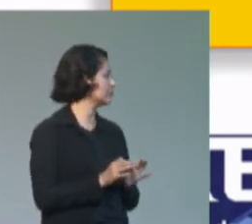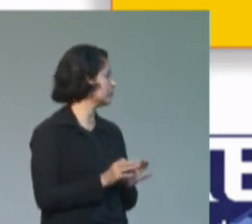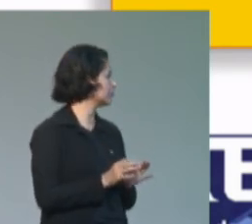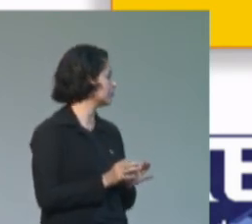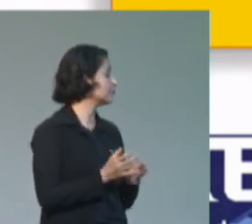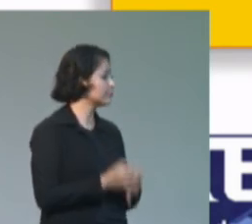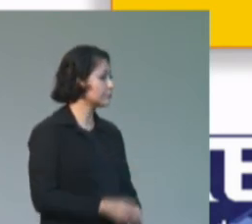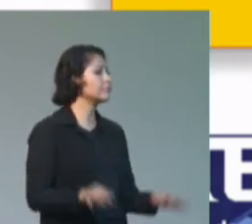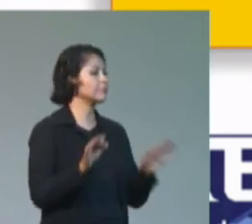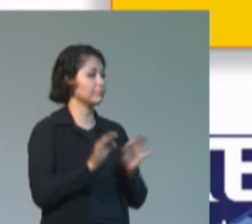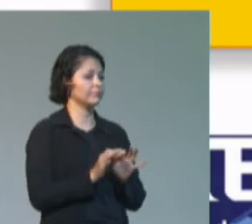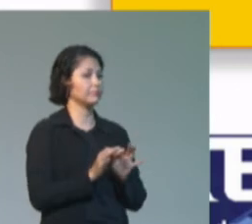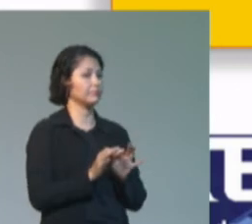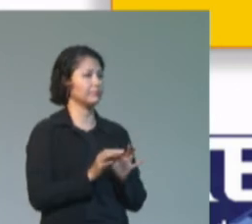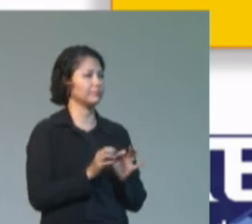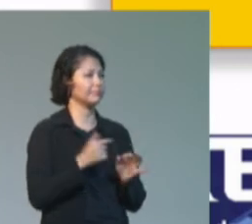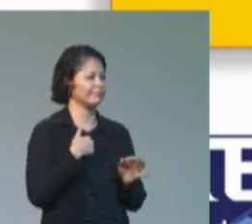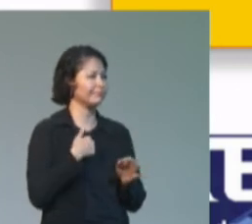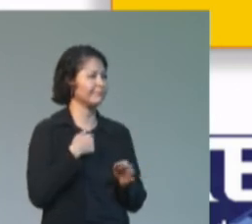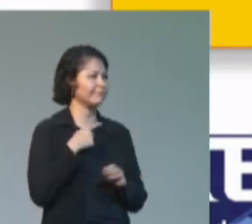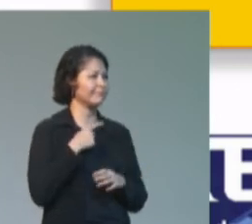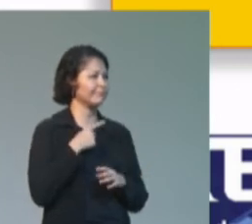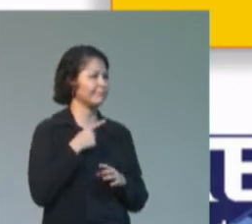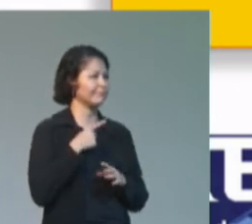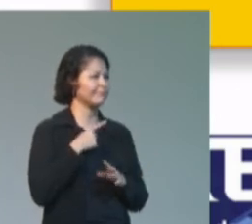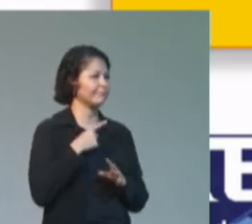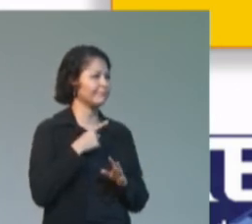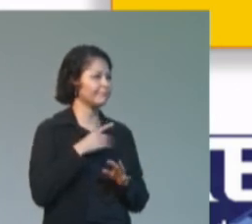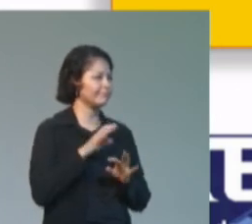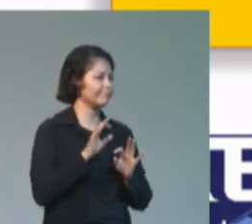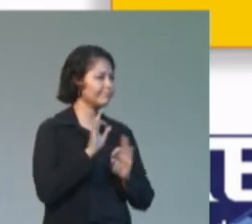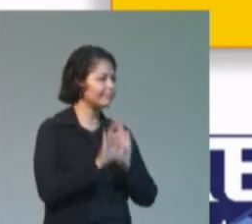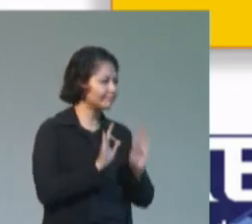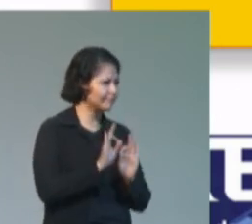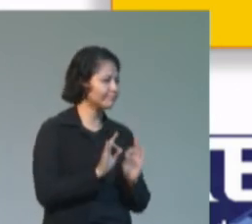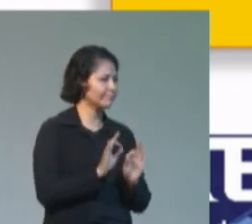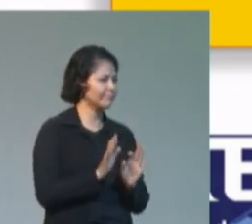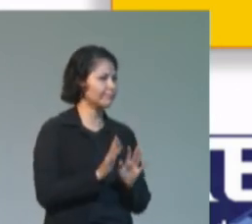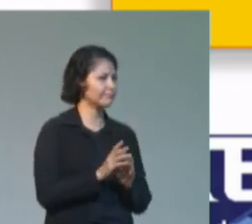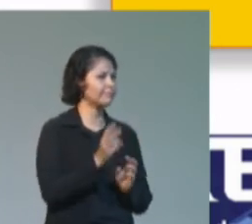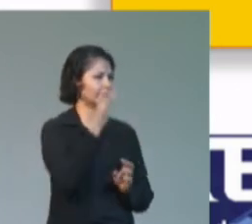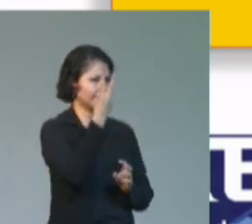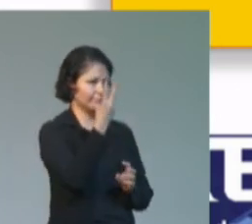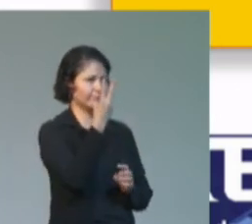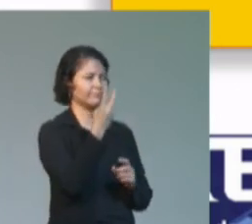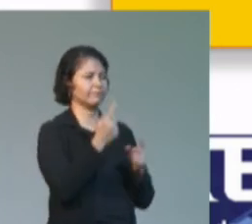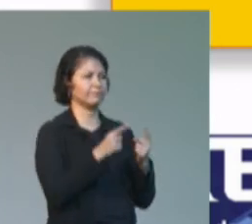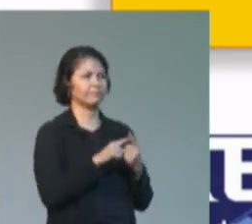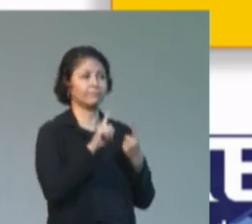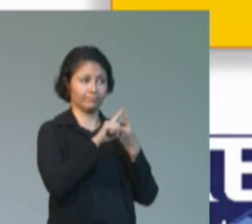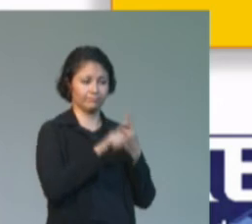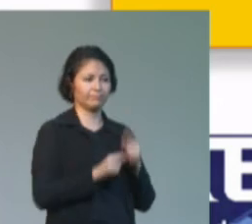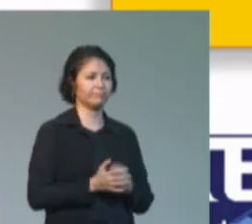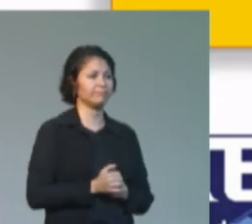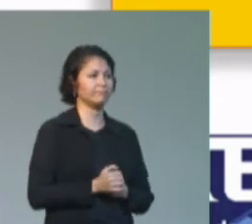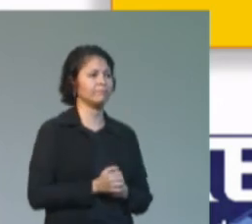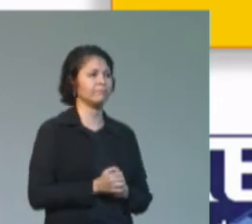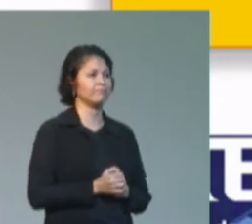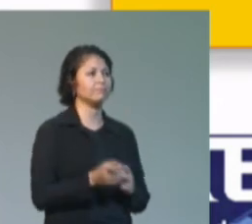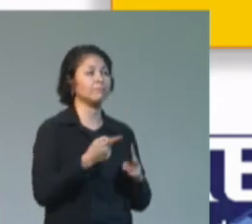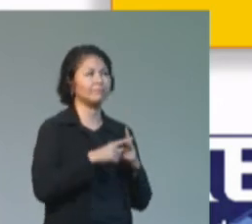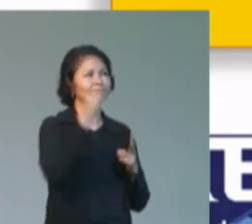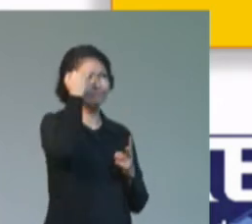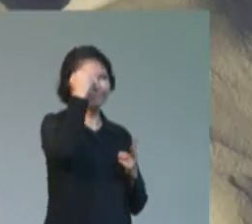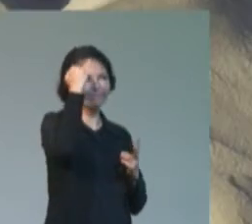fundamentalmente voy a intentar tratar 3 tres puntos principales una voy a comenzar con unas